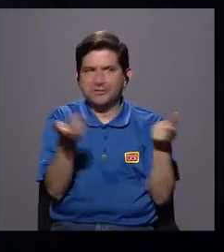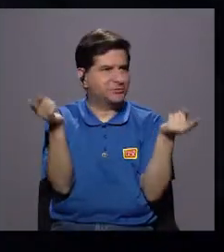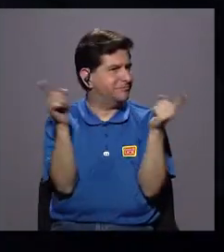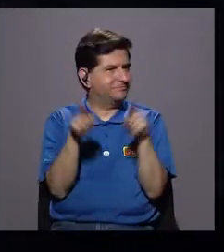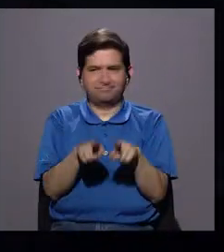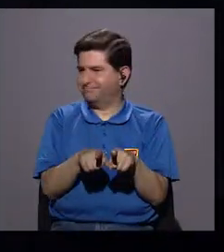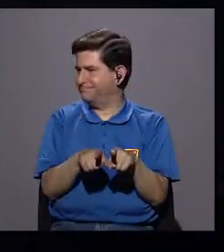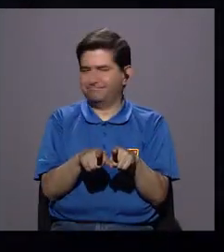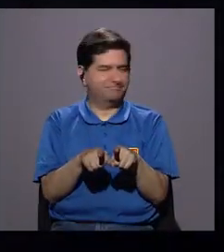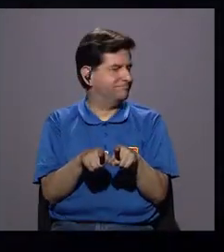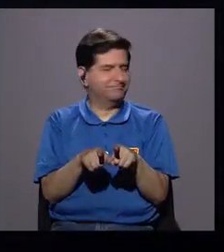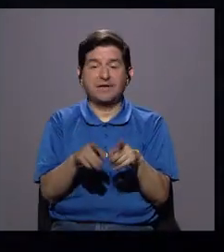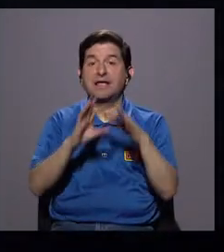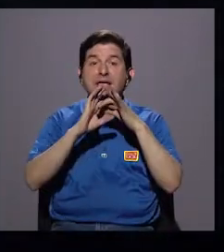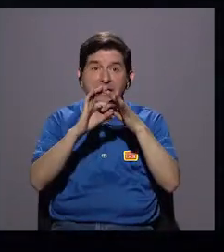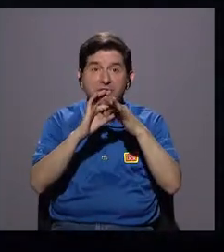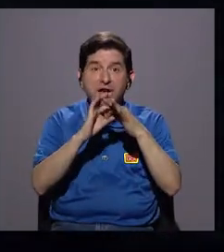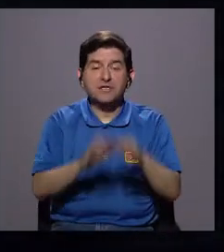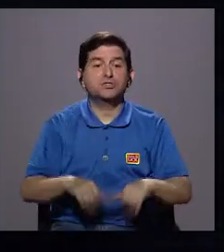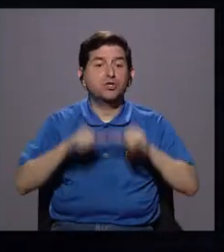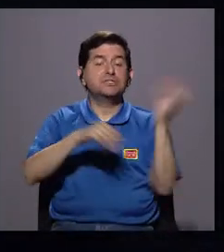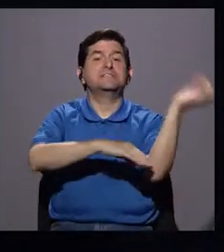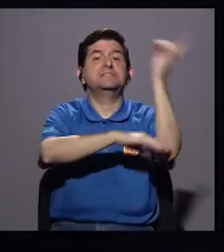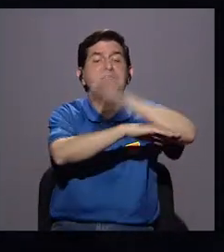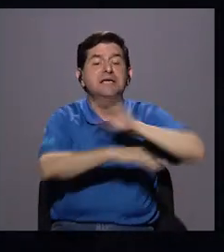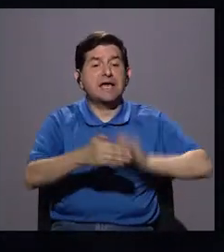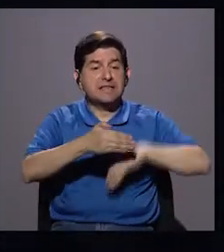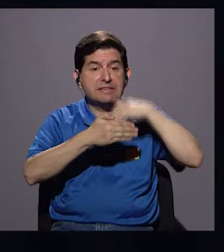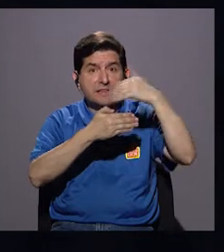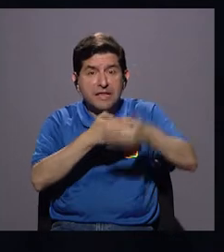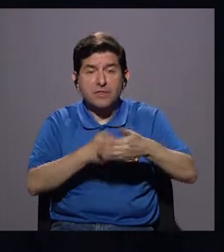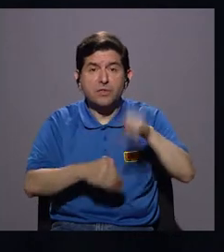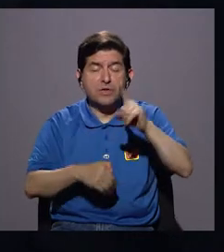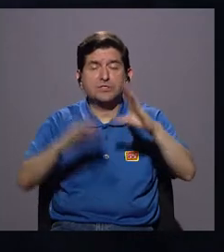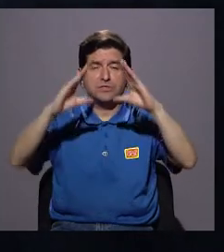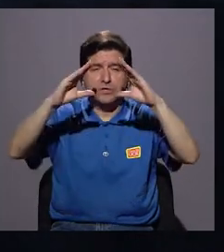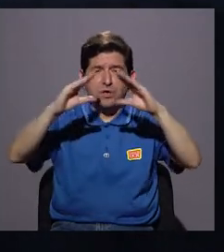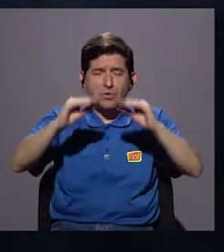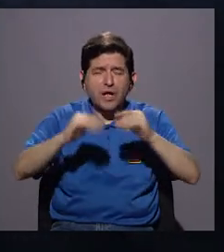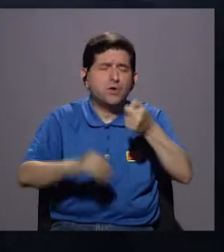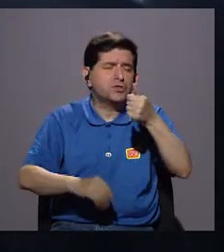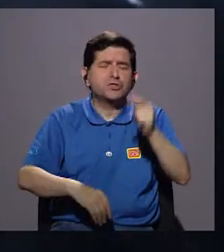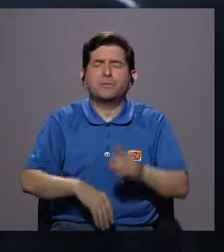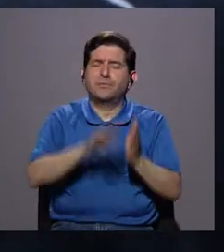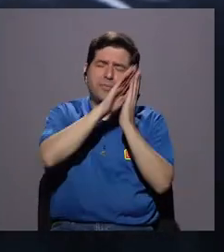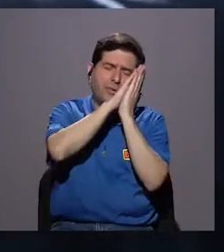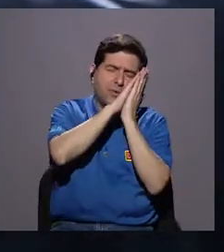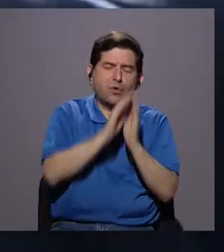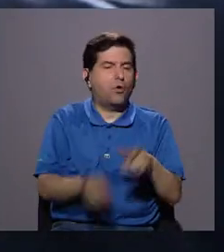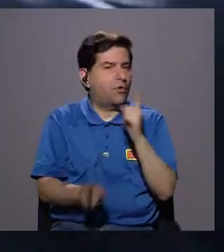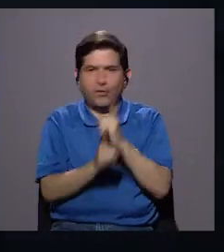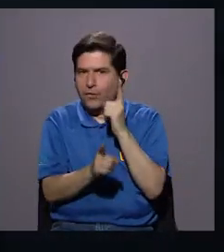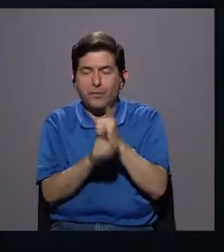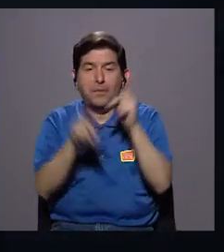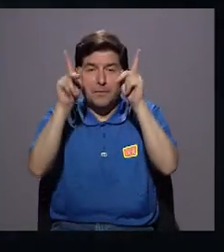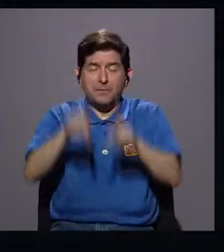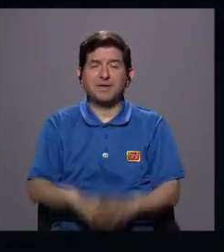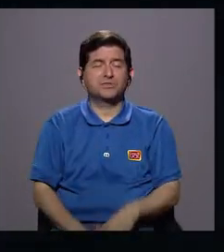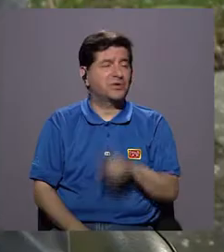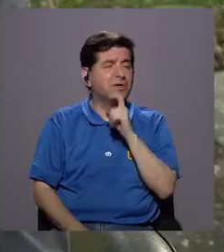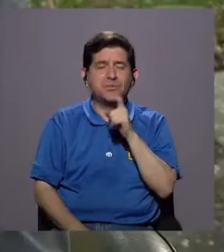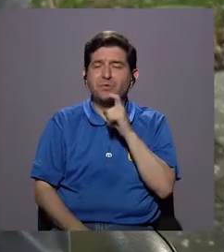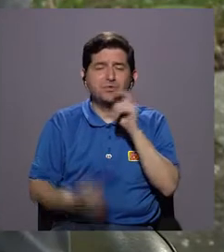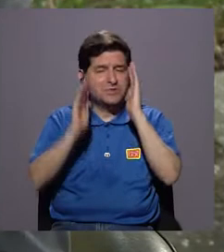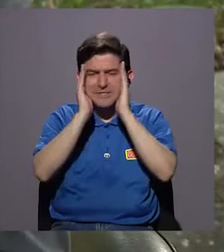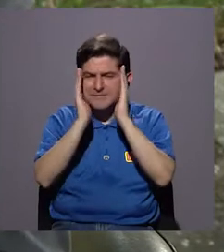ocurre. Y eso se ha relacionado con que el día siguiente, después de una noche de sueño corto o de sueño inapropiado, la persona tiene dificultades